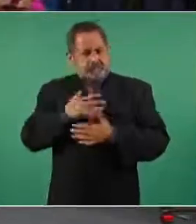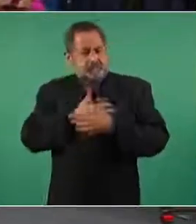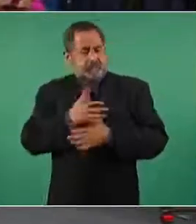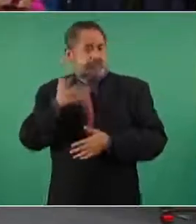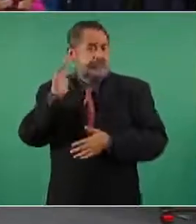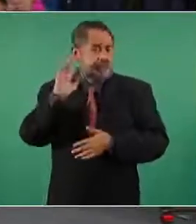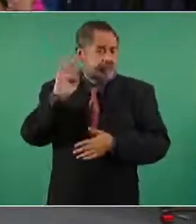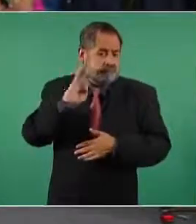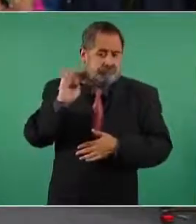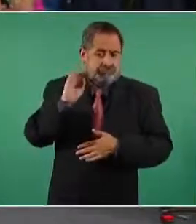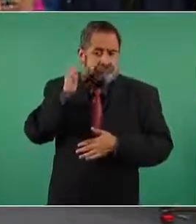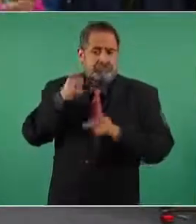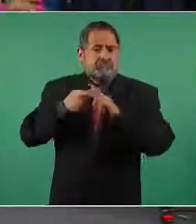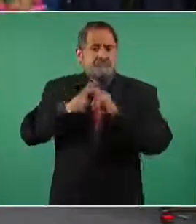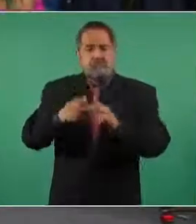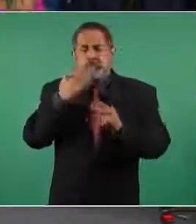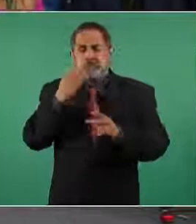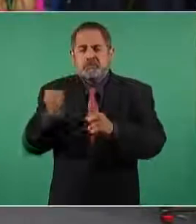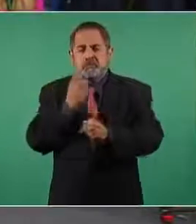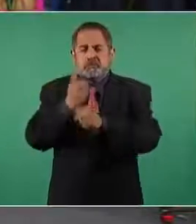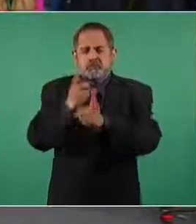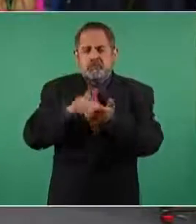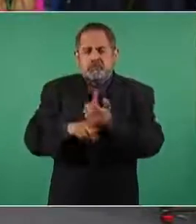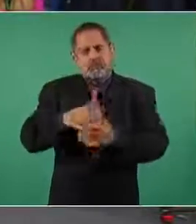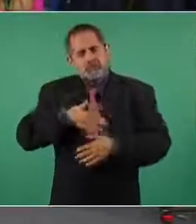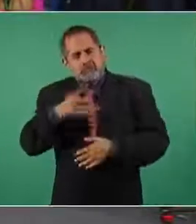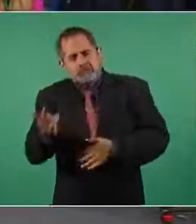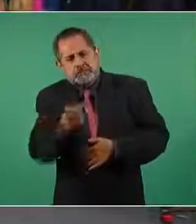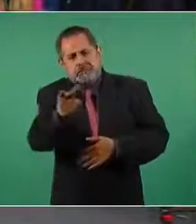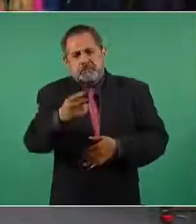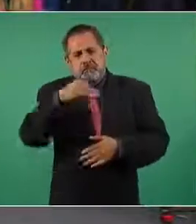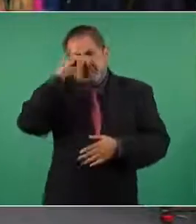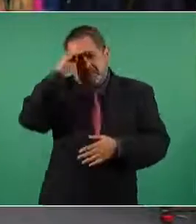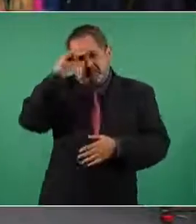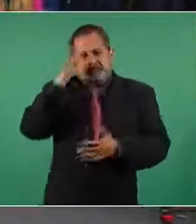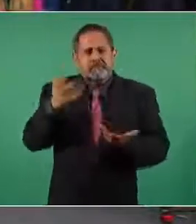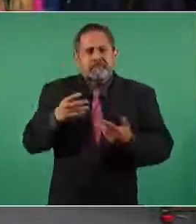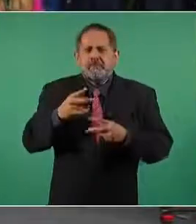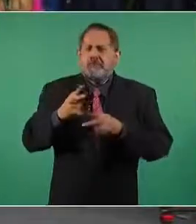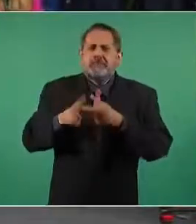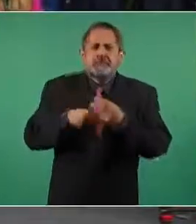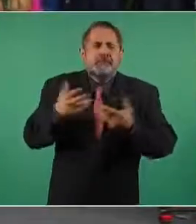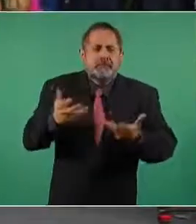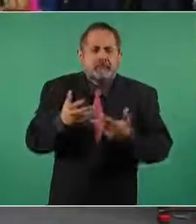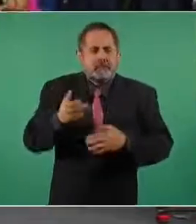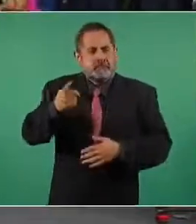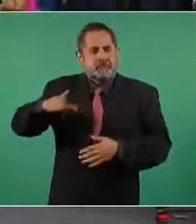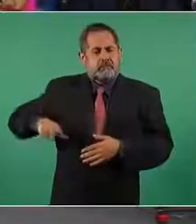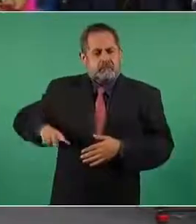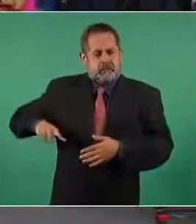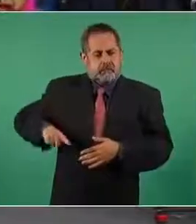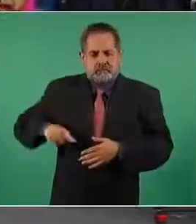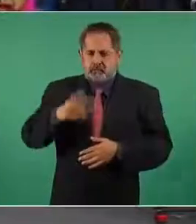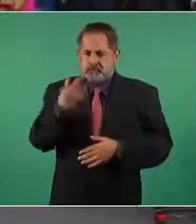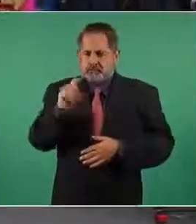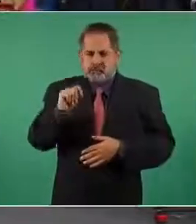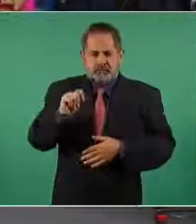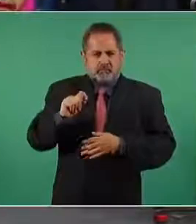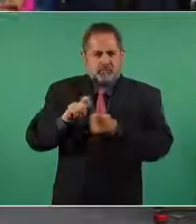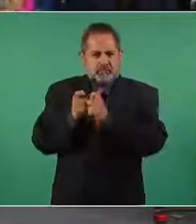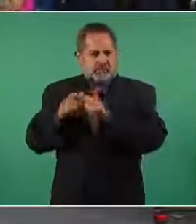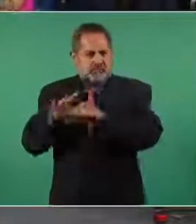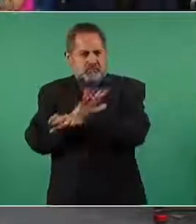muy buena oportunidad para empezar. La pregunta que le formulo, señor presidente, es ¿qué se va a hacer desde el gobierno, desde la cuarta